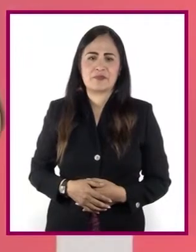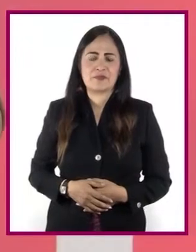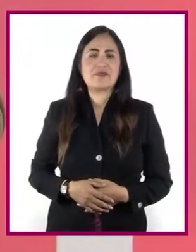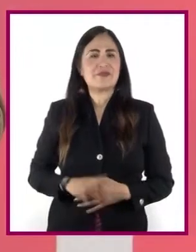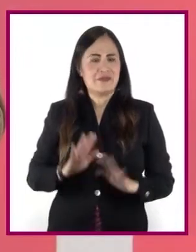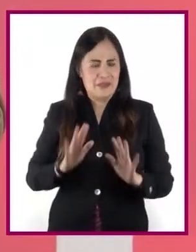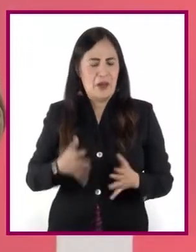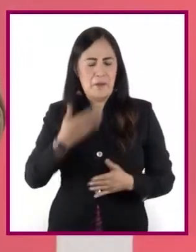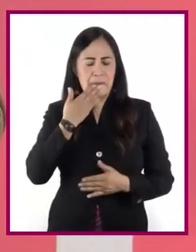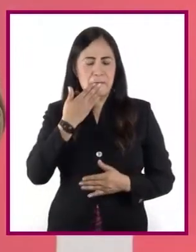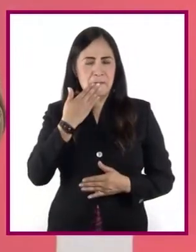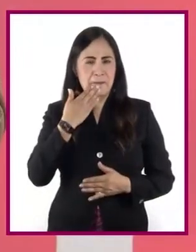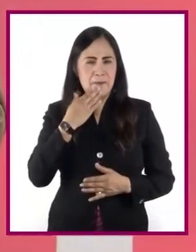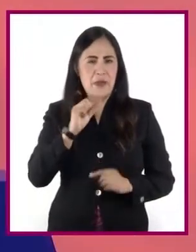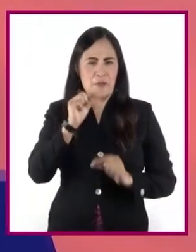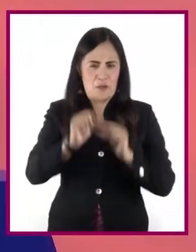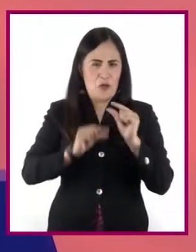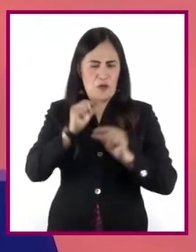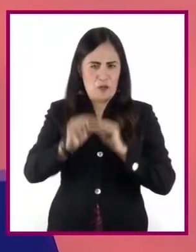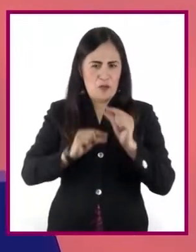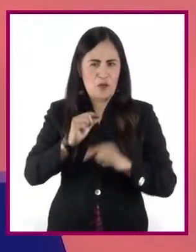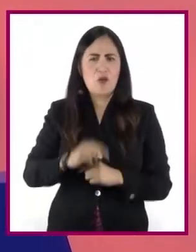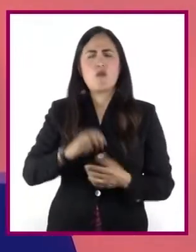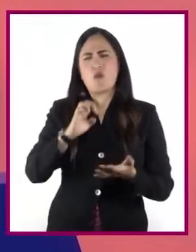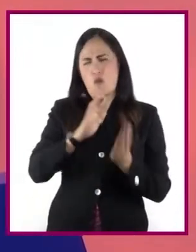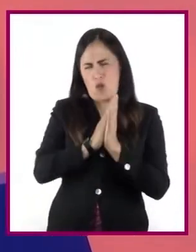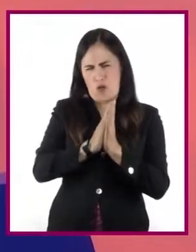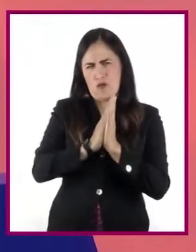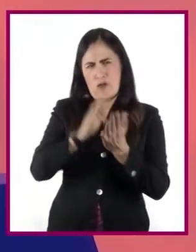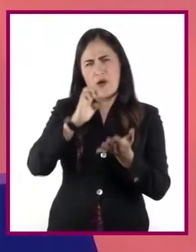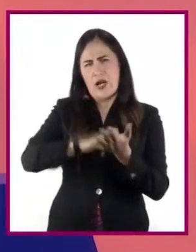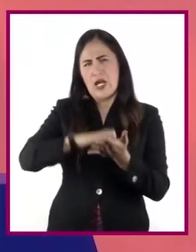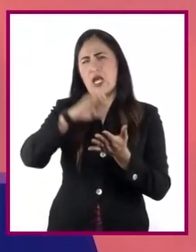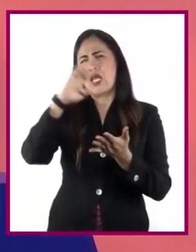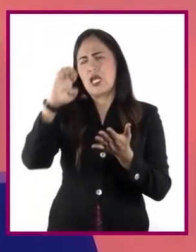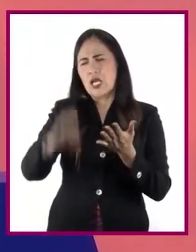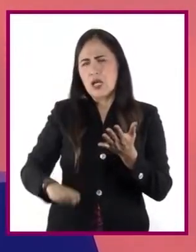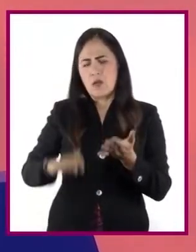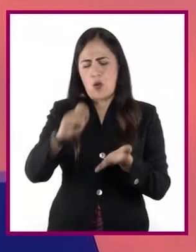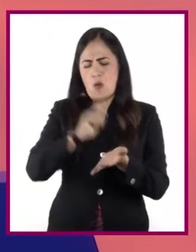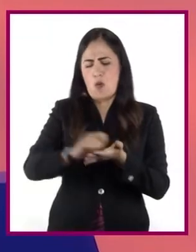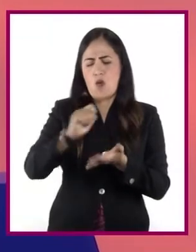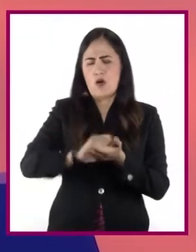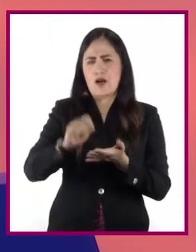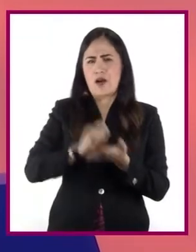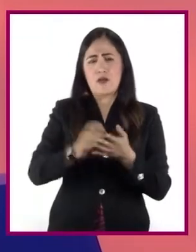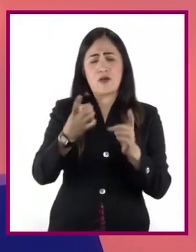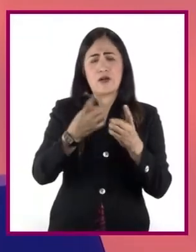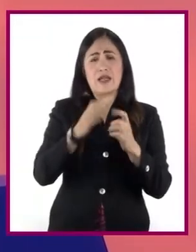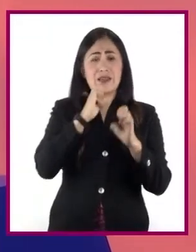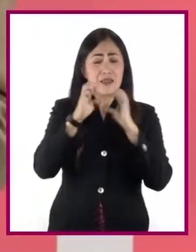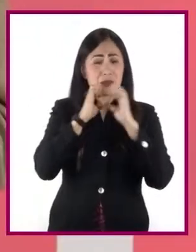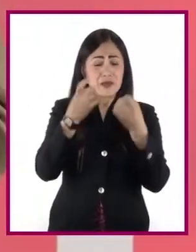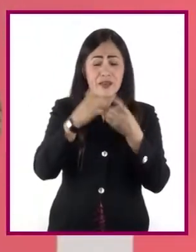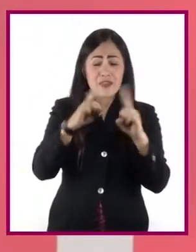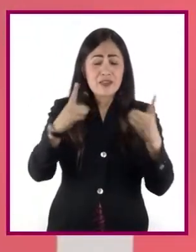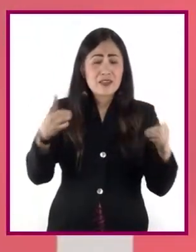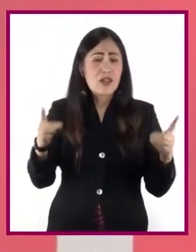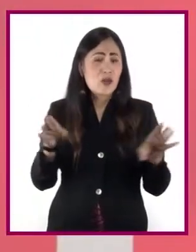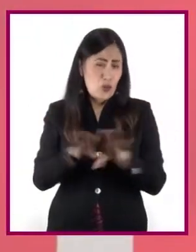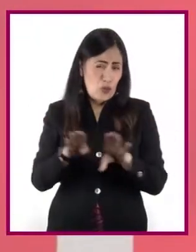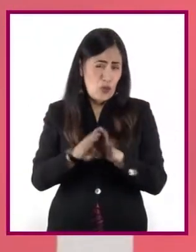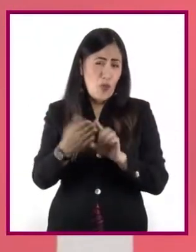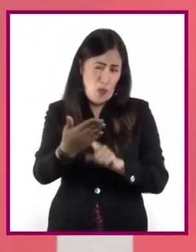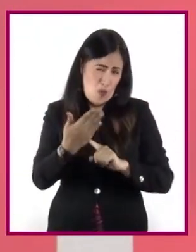vamos avanzando, ¿nos podría ejemplificar cómo se vería el borrador del desarrollo de la entrevista? Por